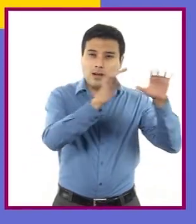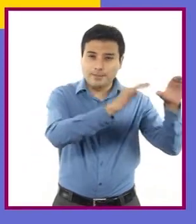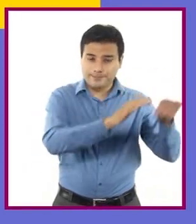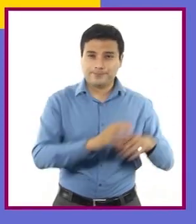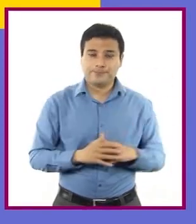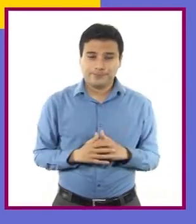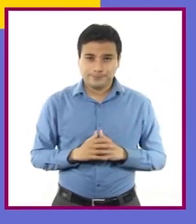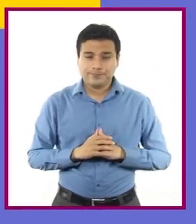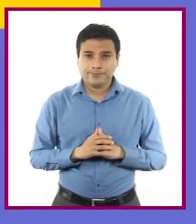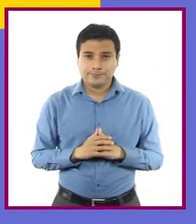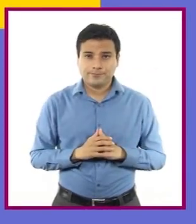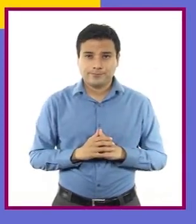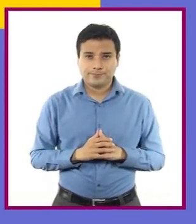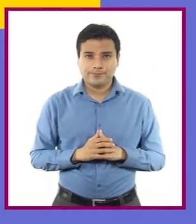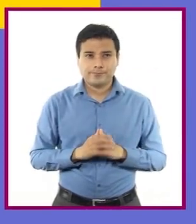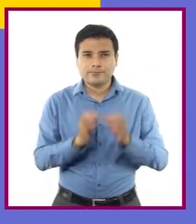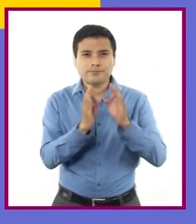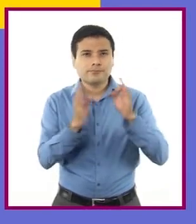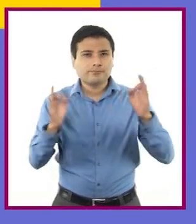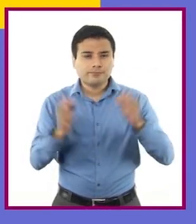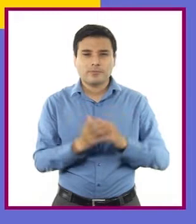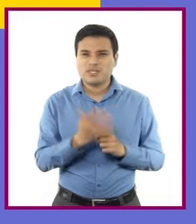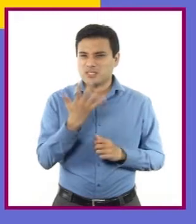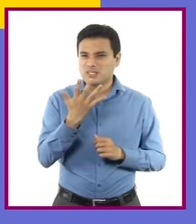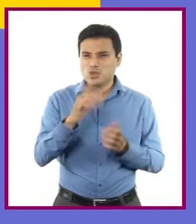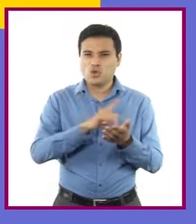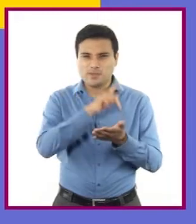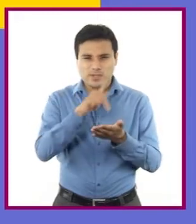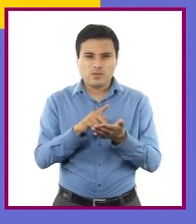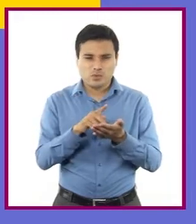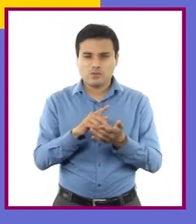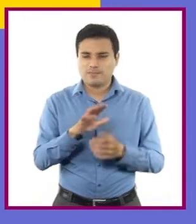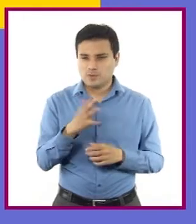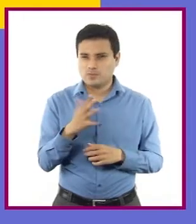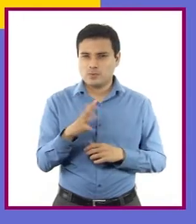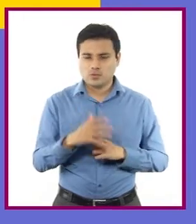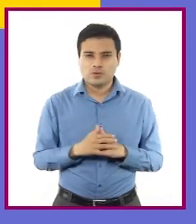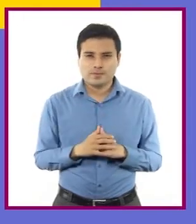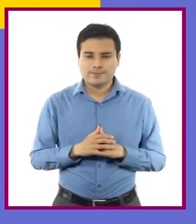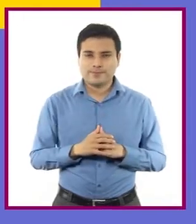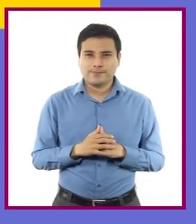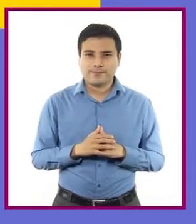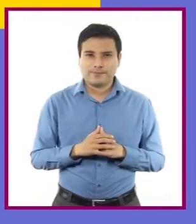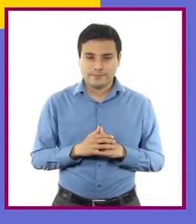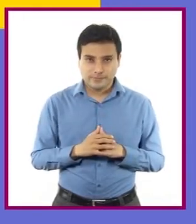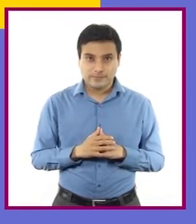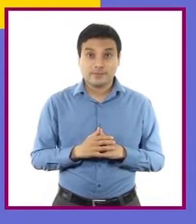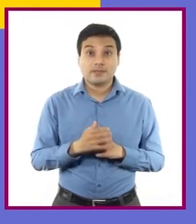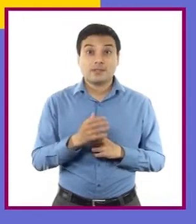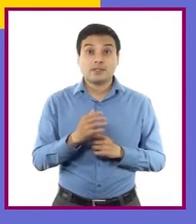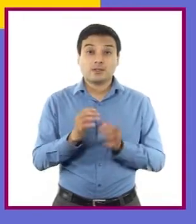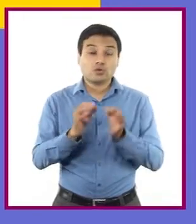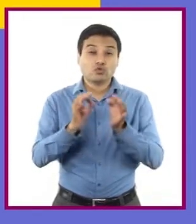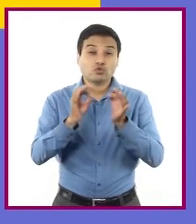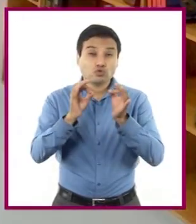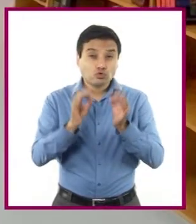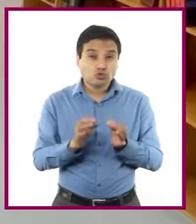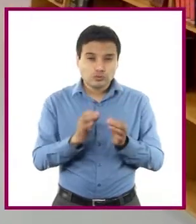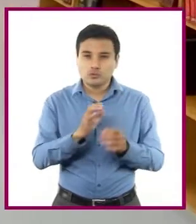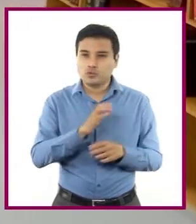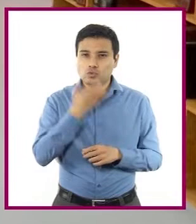espectacular. Recorre una distancia cercana a los 5.000 kilómetros. Deben partir cada otoño antes que llegue el